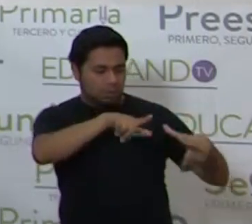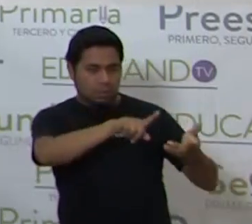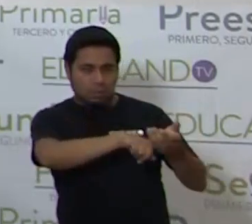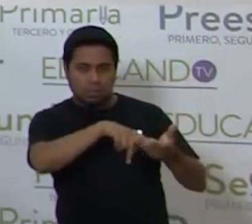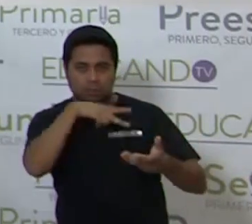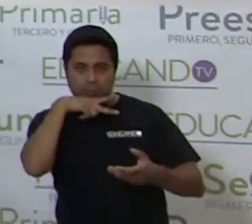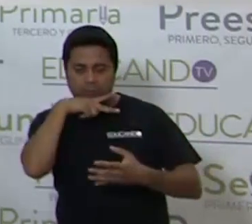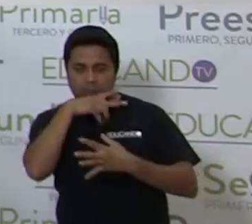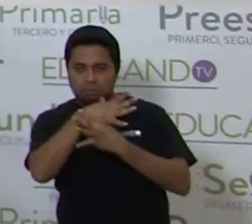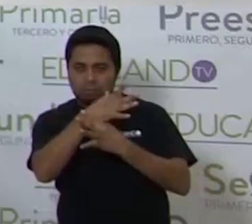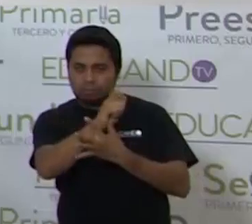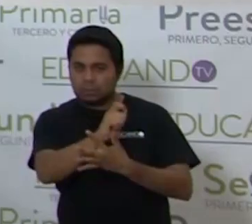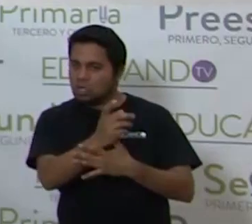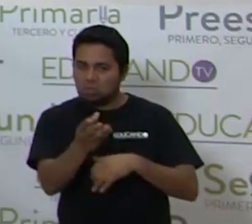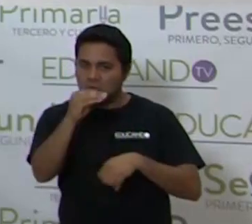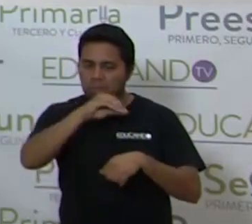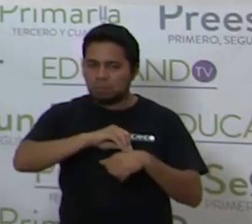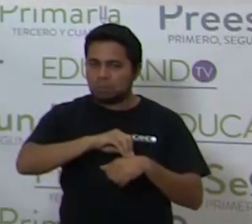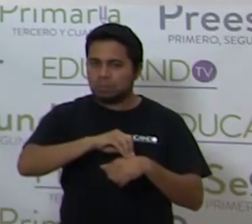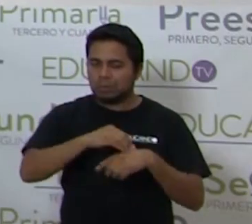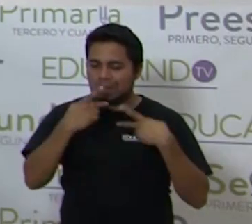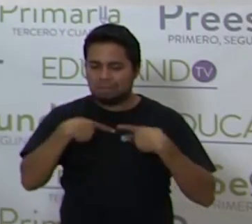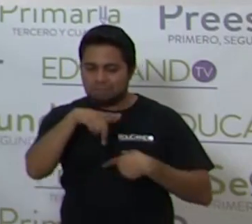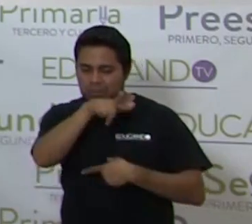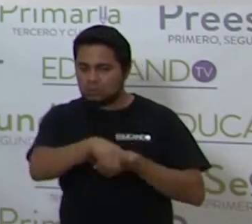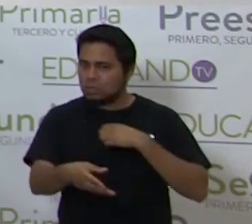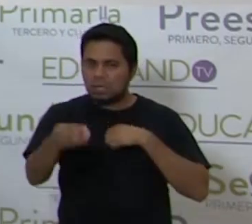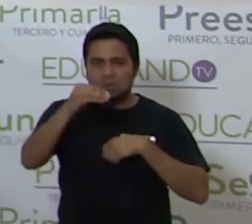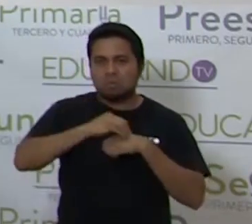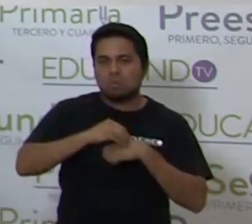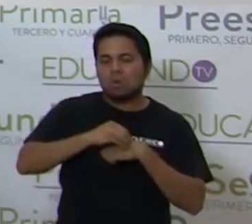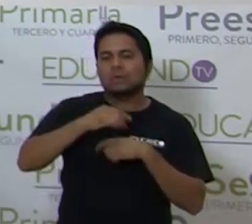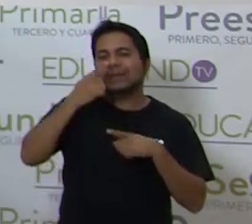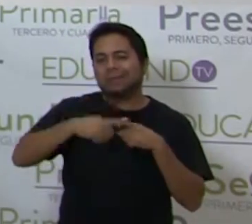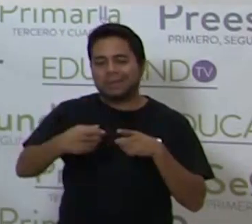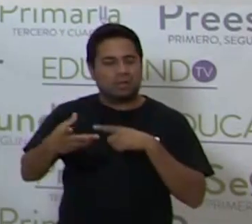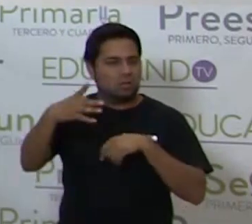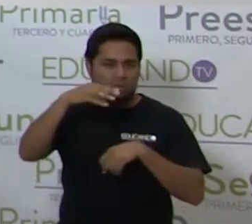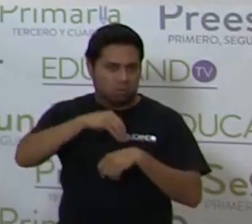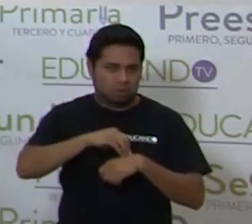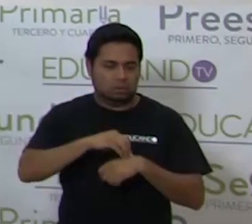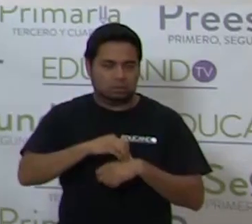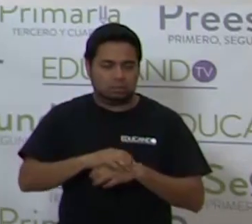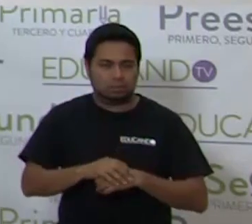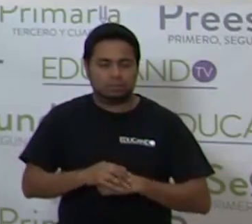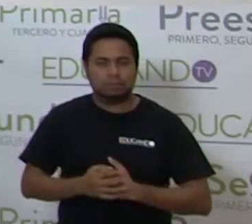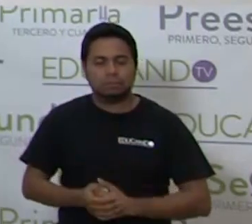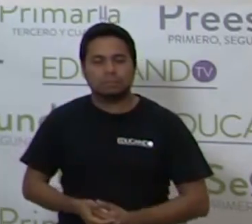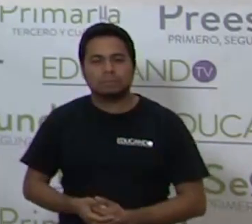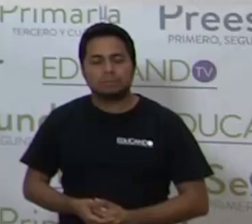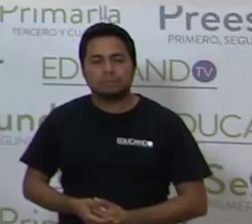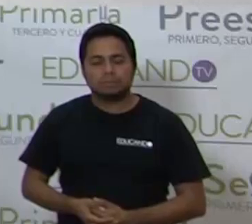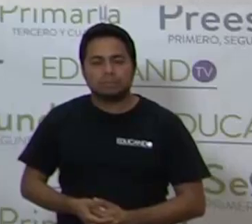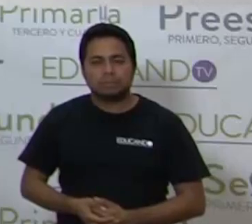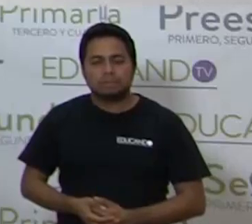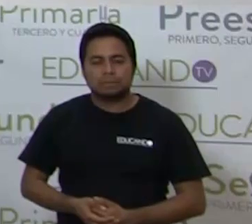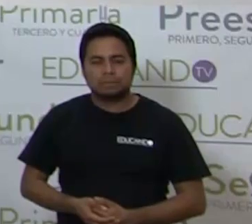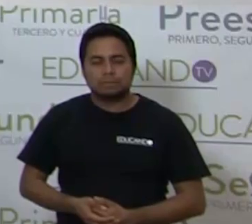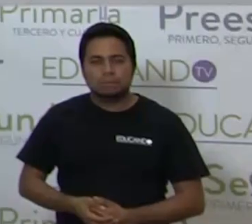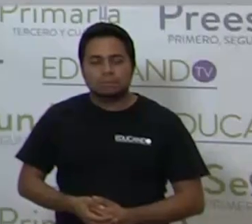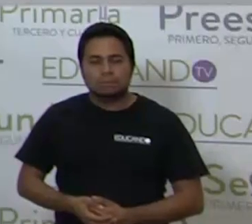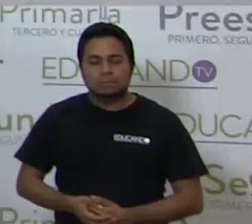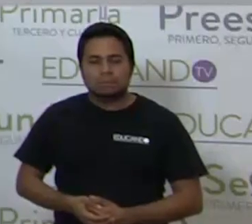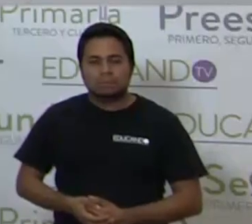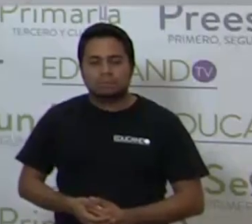lo dice, no llevan persona, no están conjugados los verbos para poder ser utilizadas por persona. Bien,